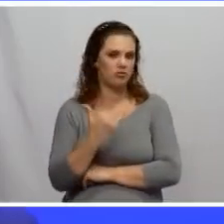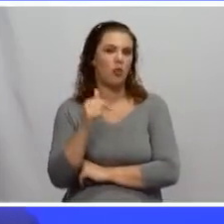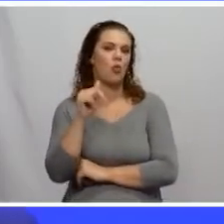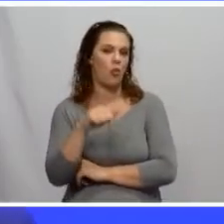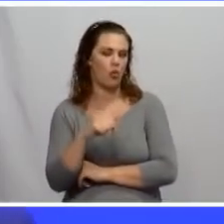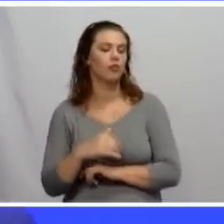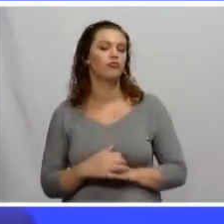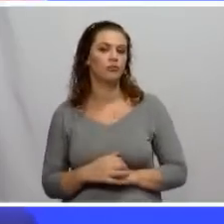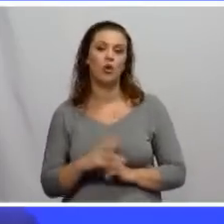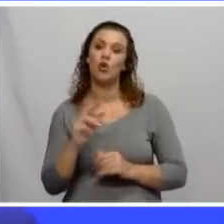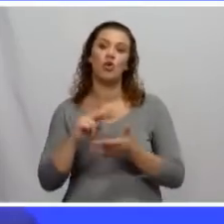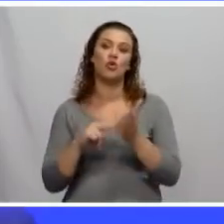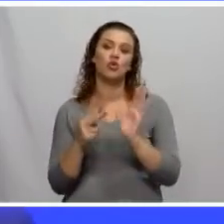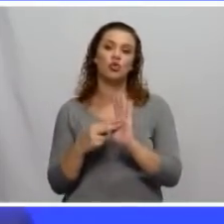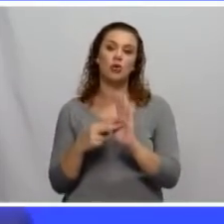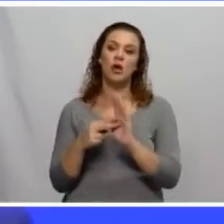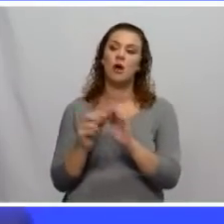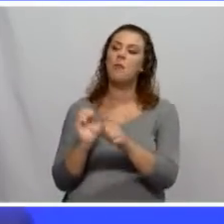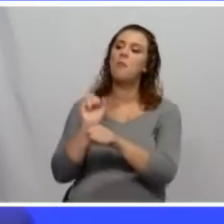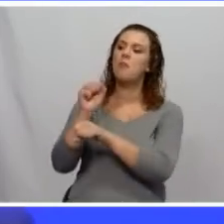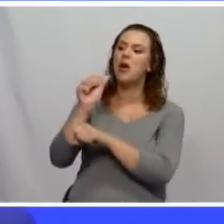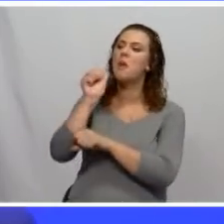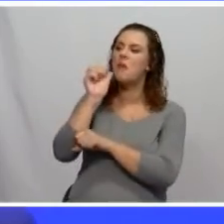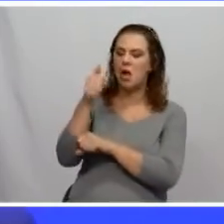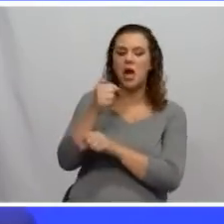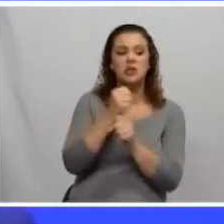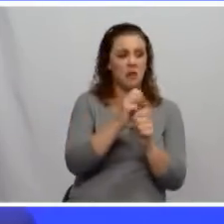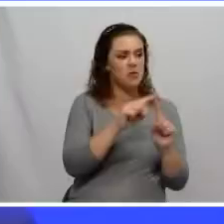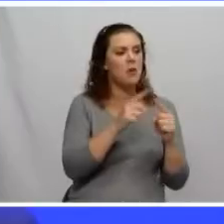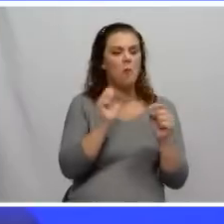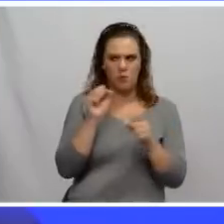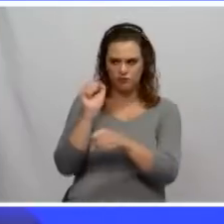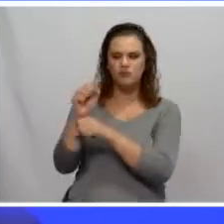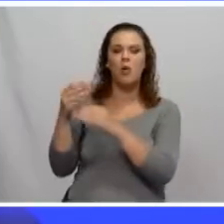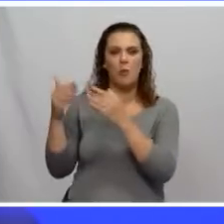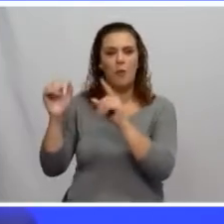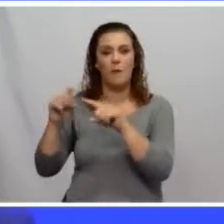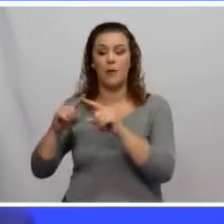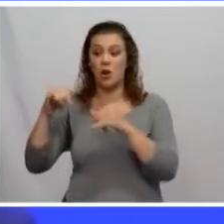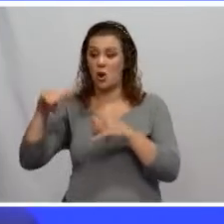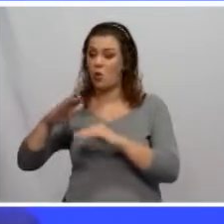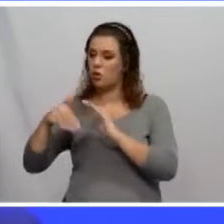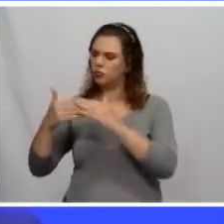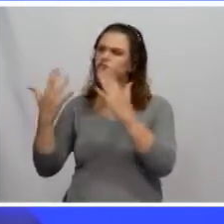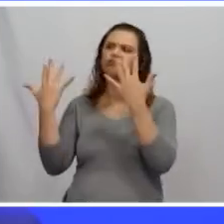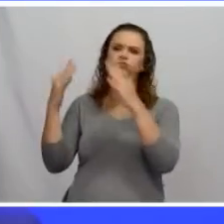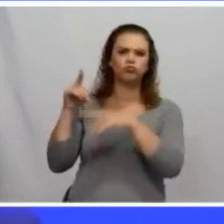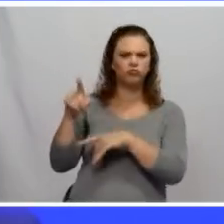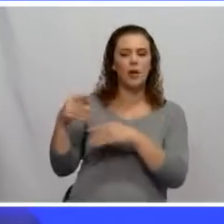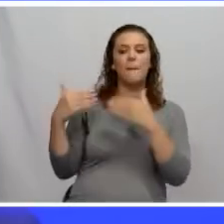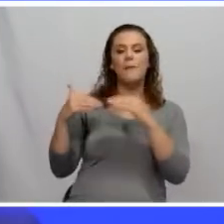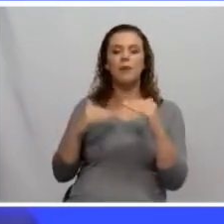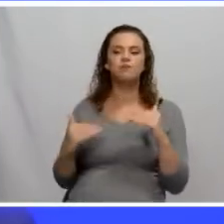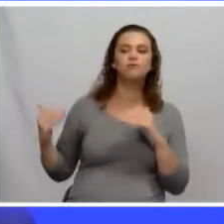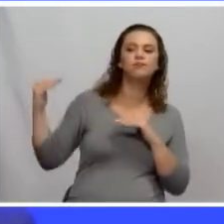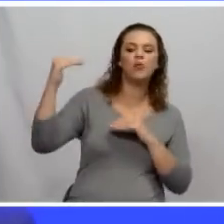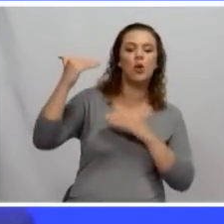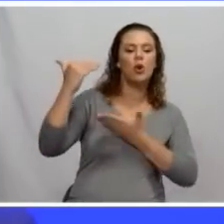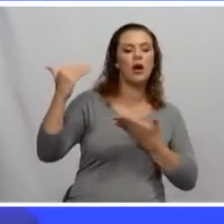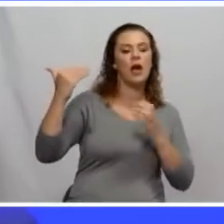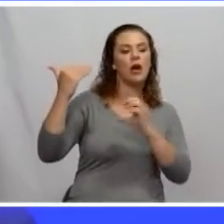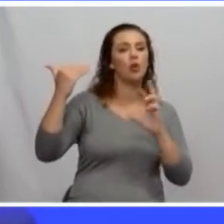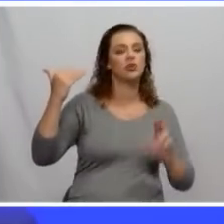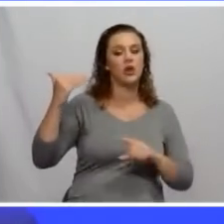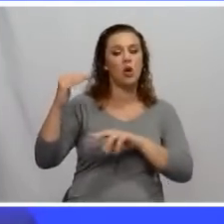hoy no quiere decir que sean alcanzable mañana si se trabaja diferente Pero hoy Panamá con todo merecimiento está por encima de Costa Rica y